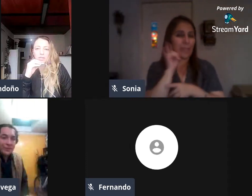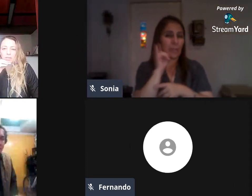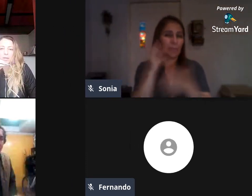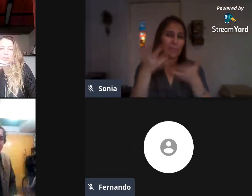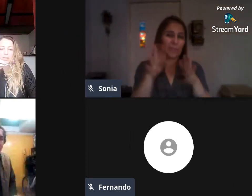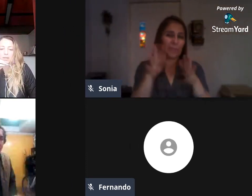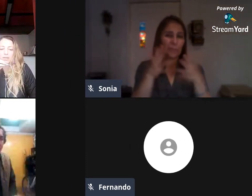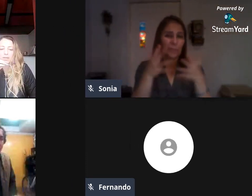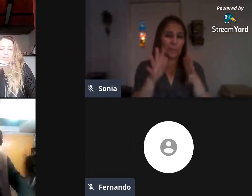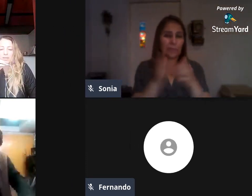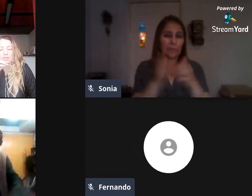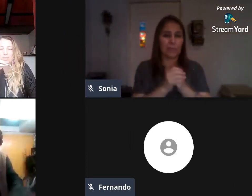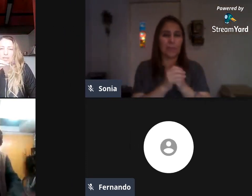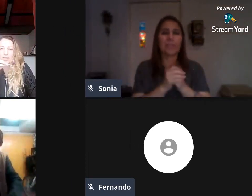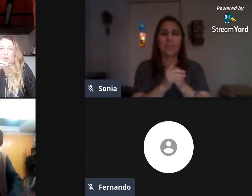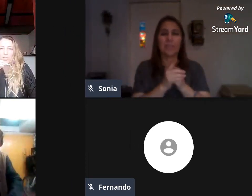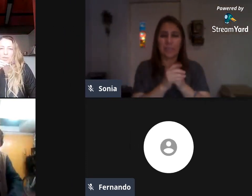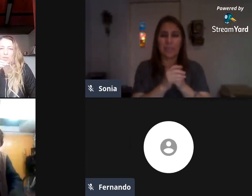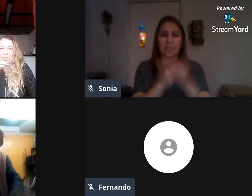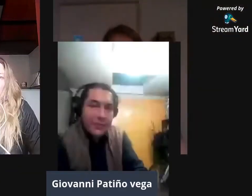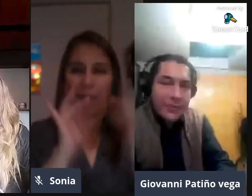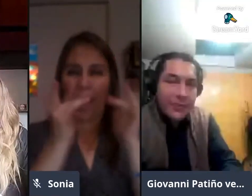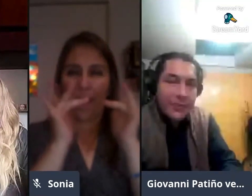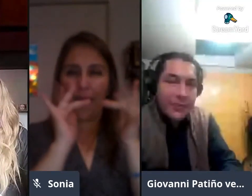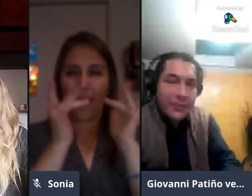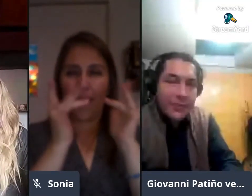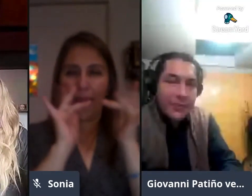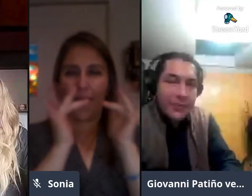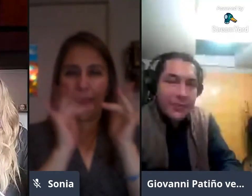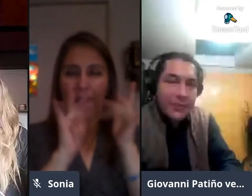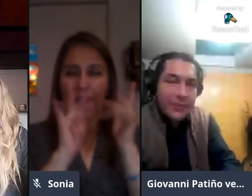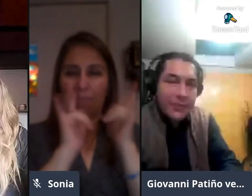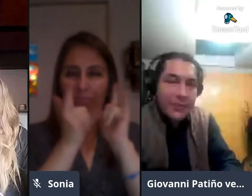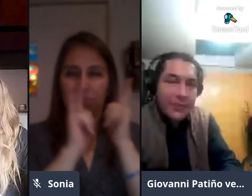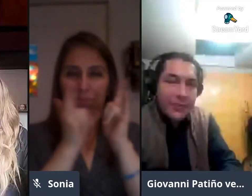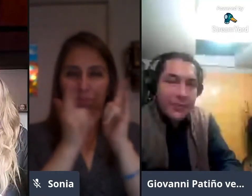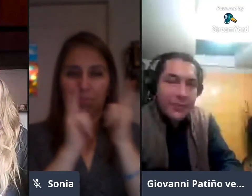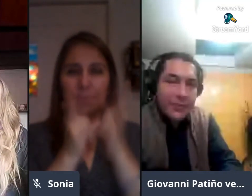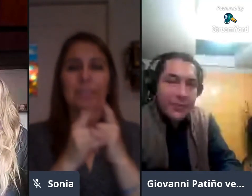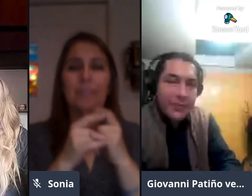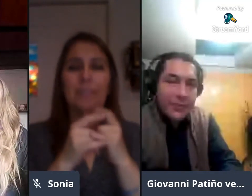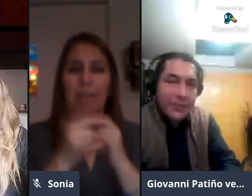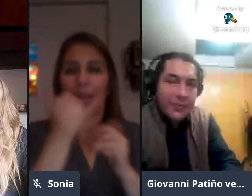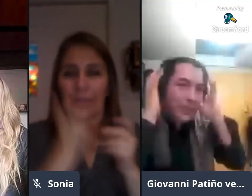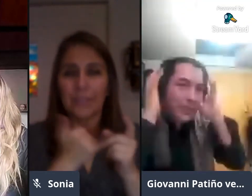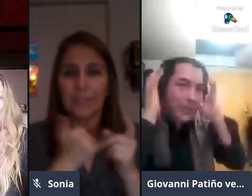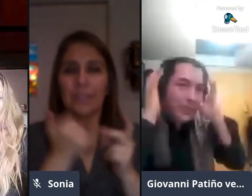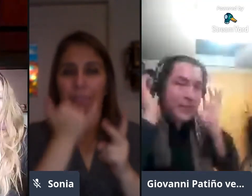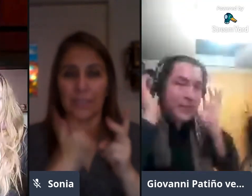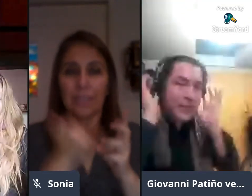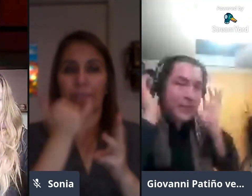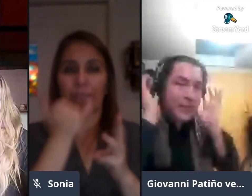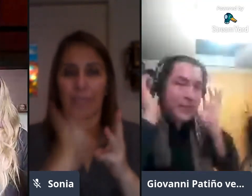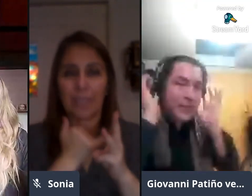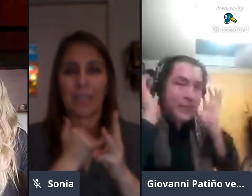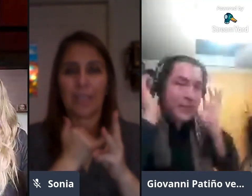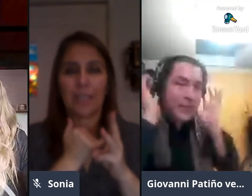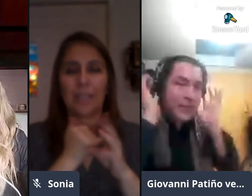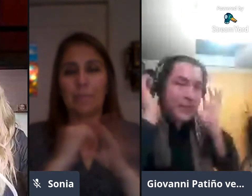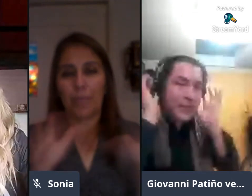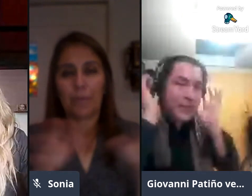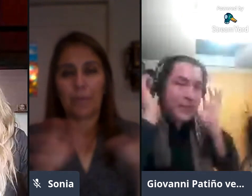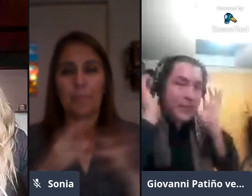sí sí ya comenzó la conexión como a fallar un poquito ahí salieron feminista pero bueno ya te sigo